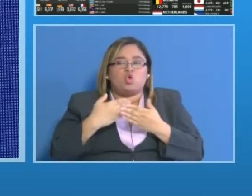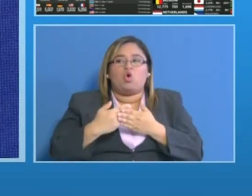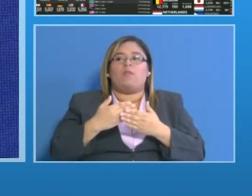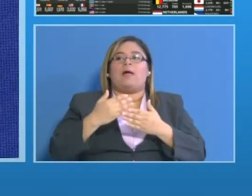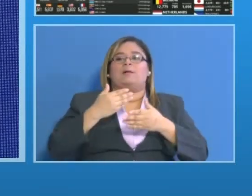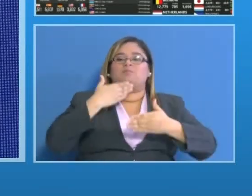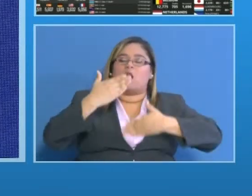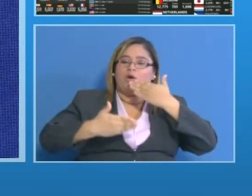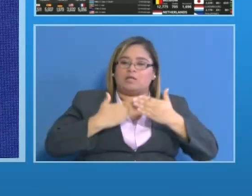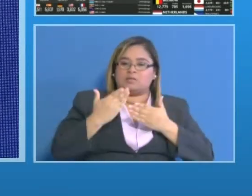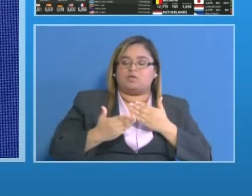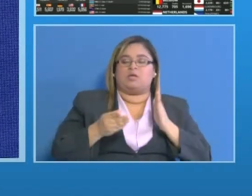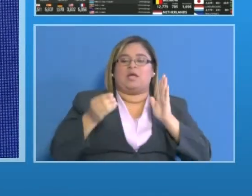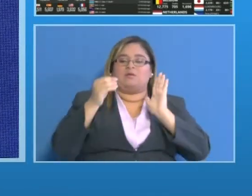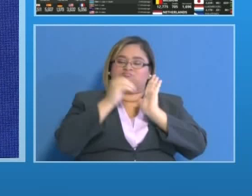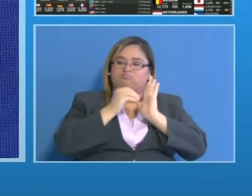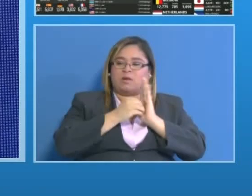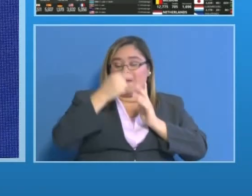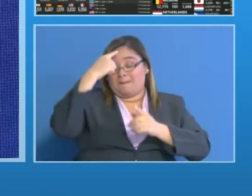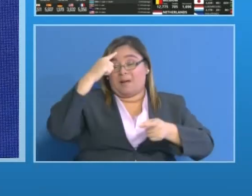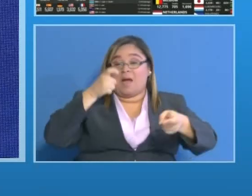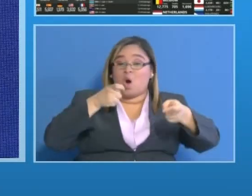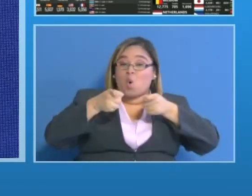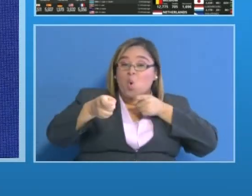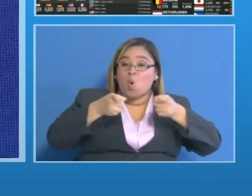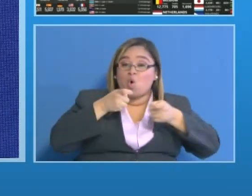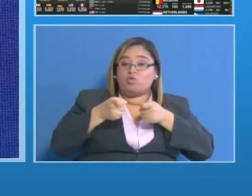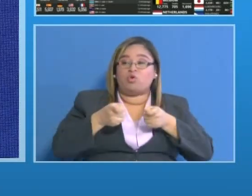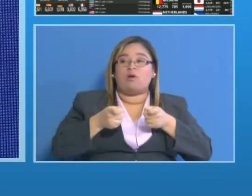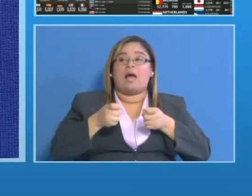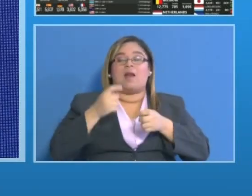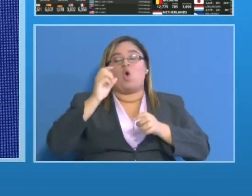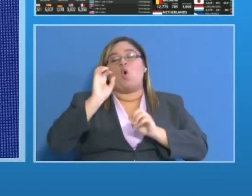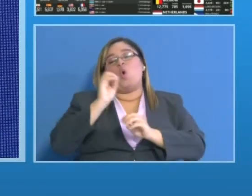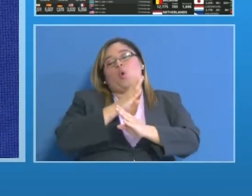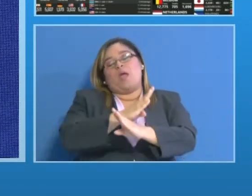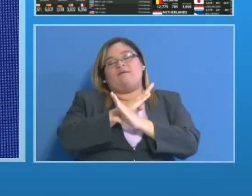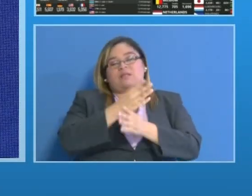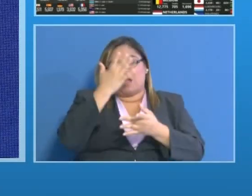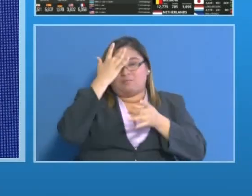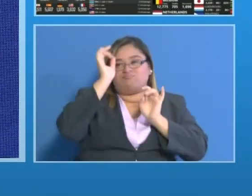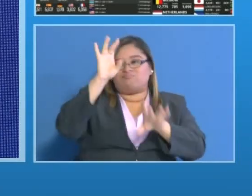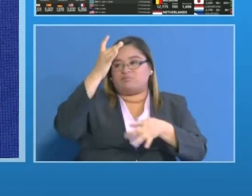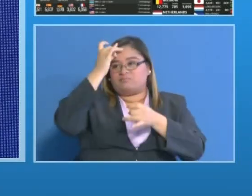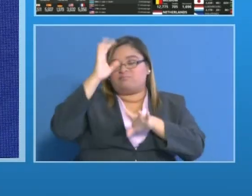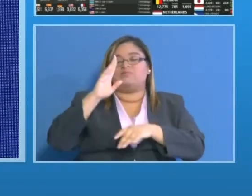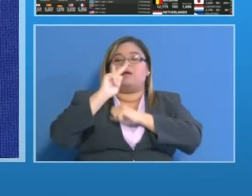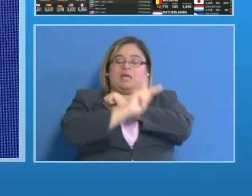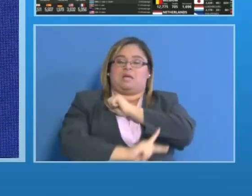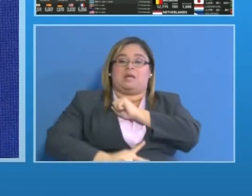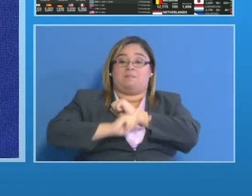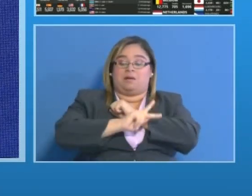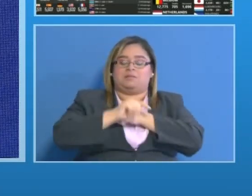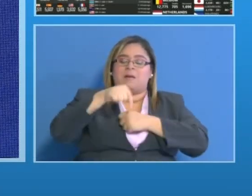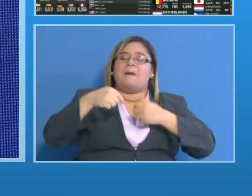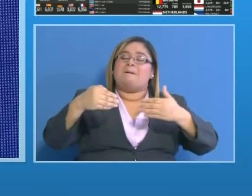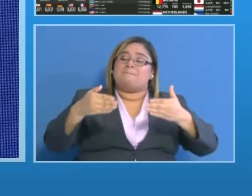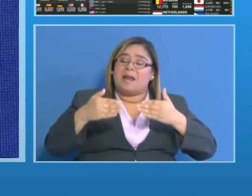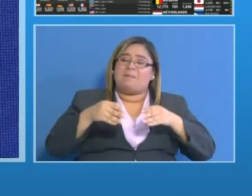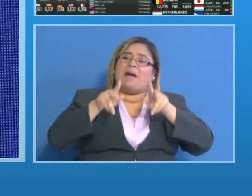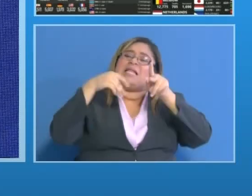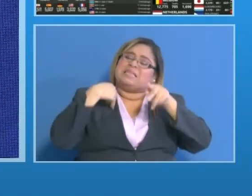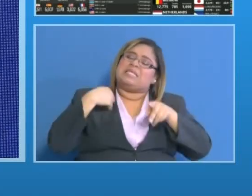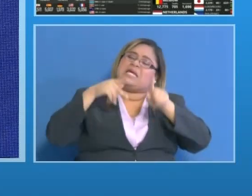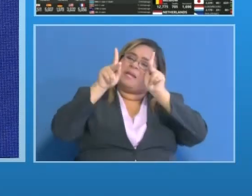establecidas para controlar el avance del coronavirus en todo el país. Panamá es un país de gente